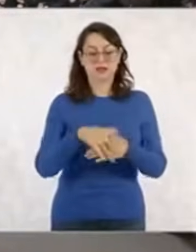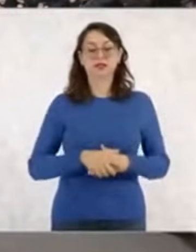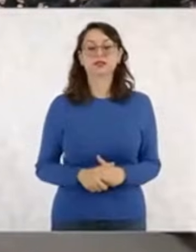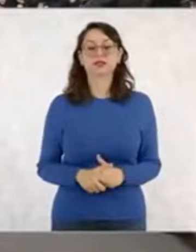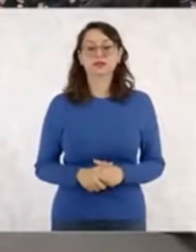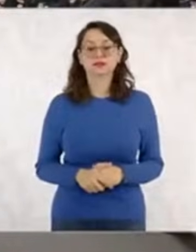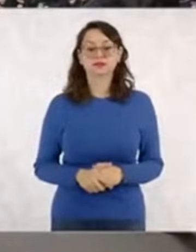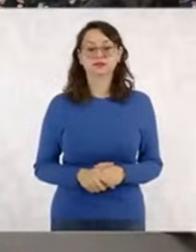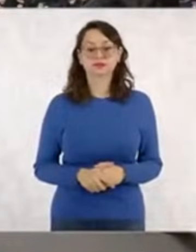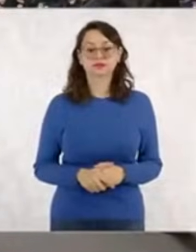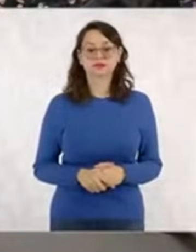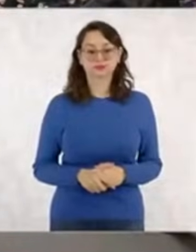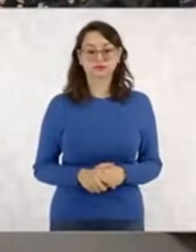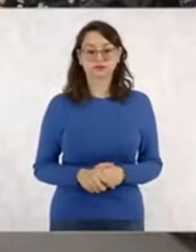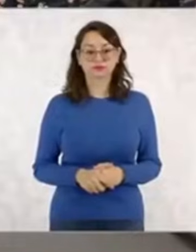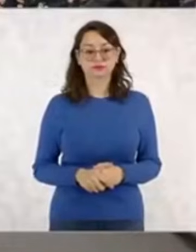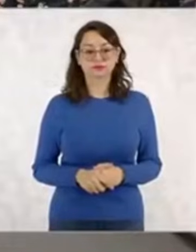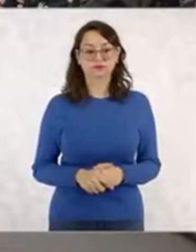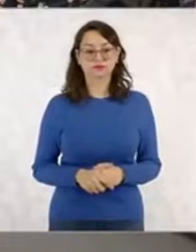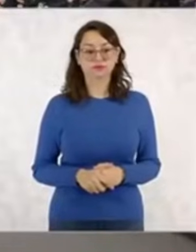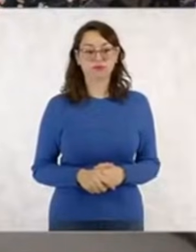todas.